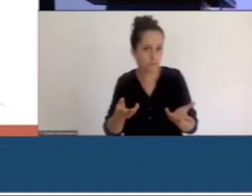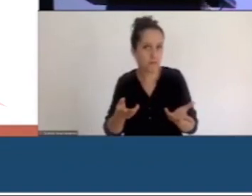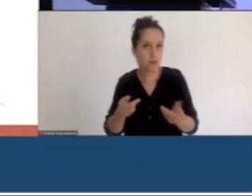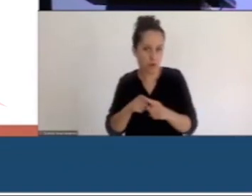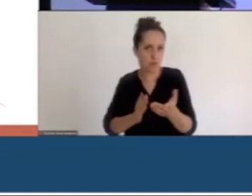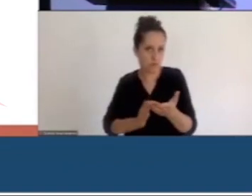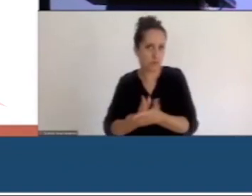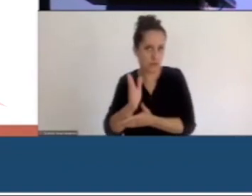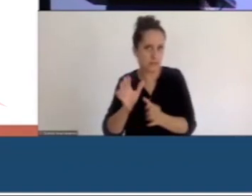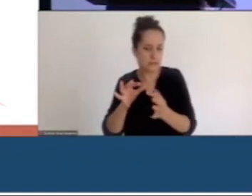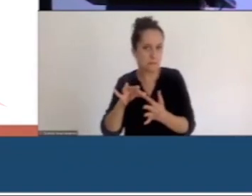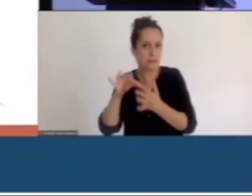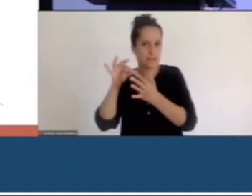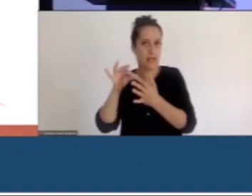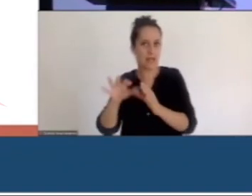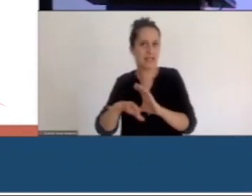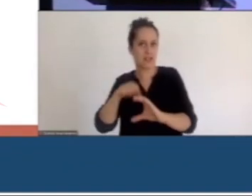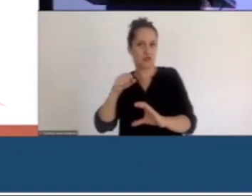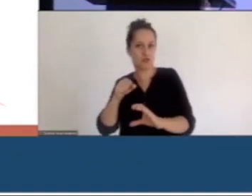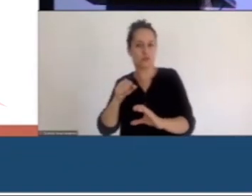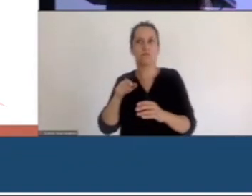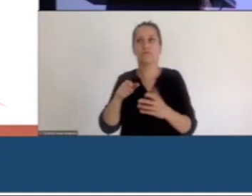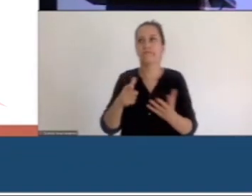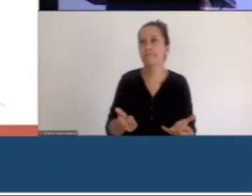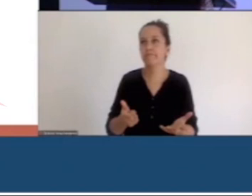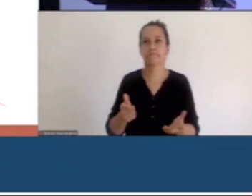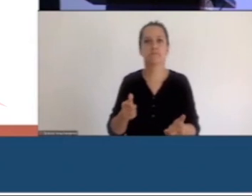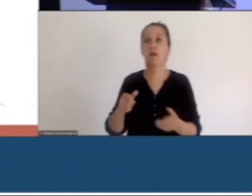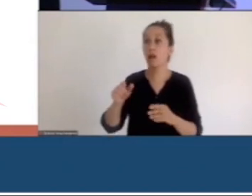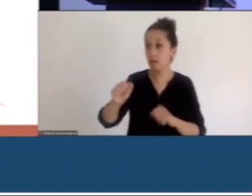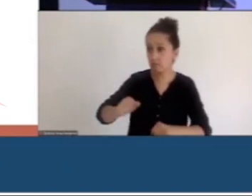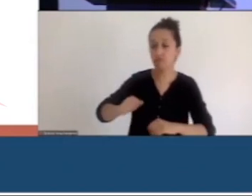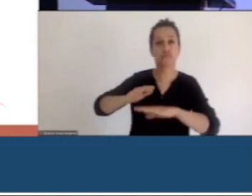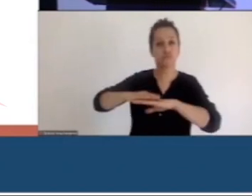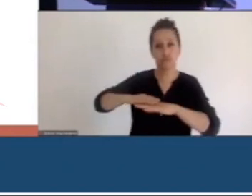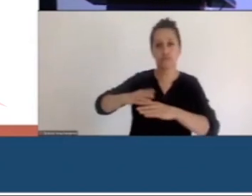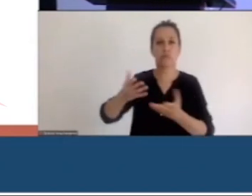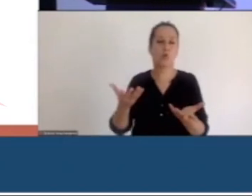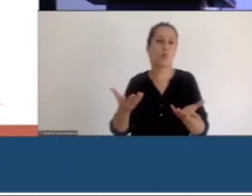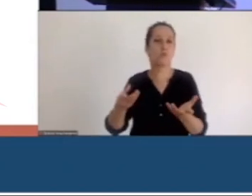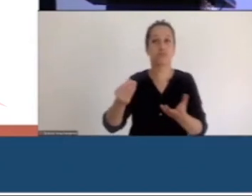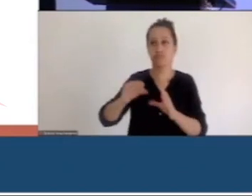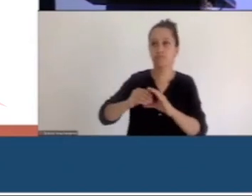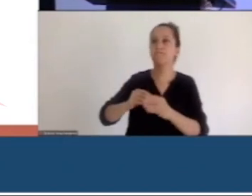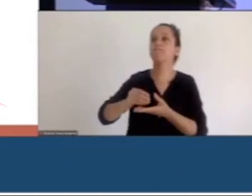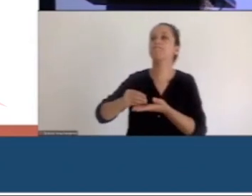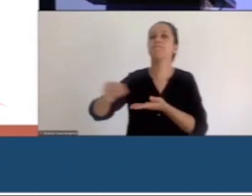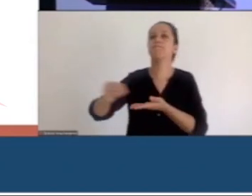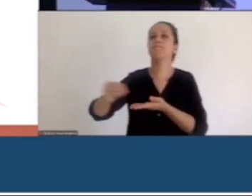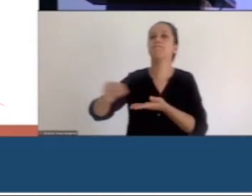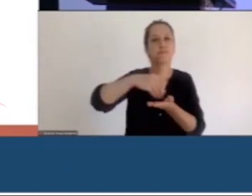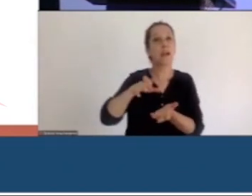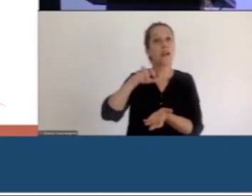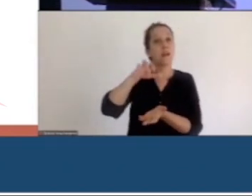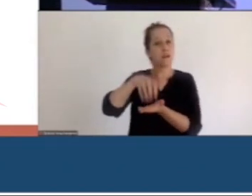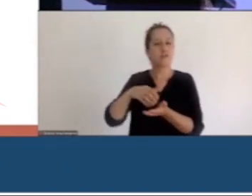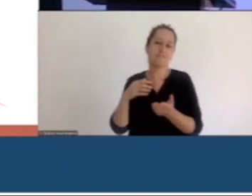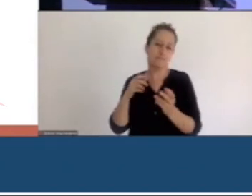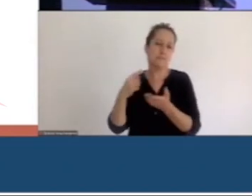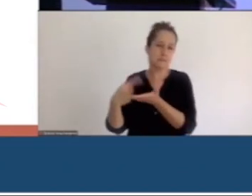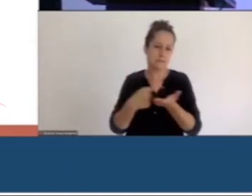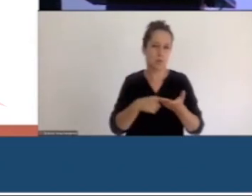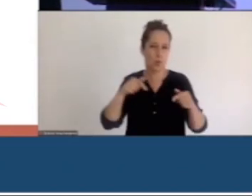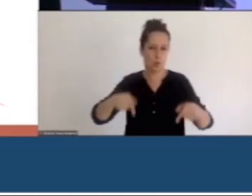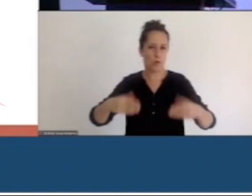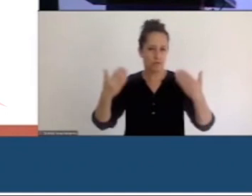instrumentos expandir la capacidad de préstamo de los bancos muy importantes lo veremos esta tarde y la deuda crear por